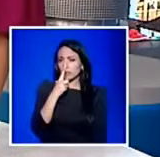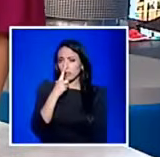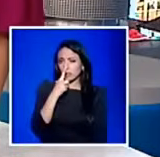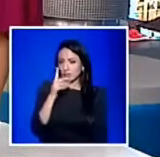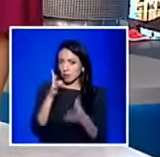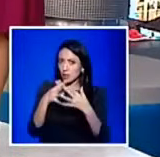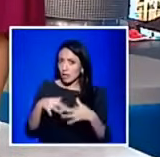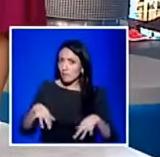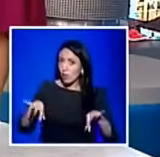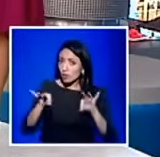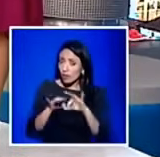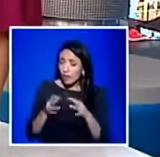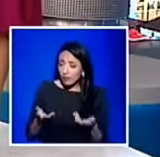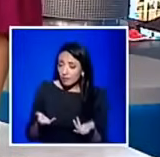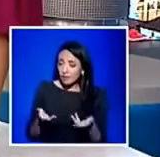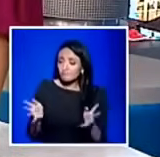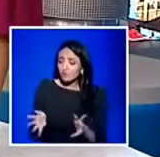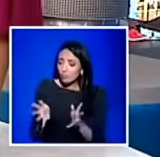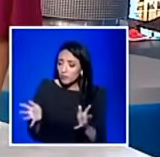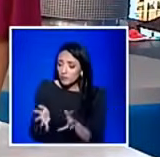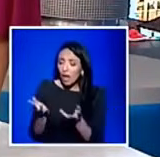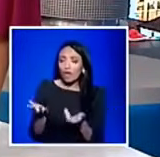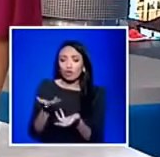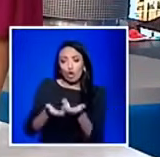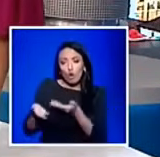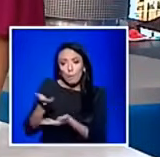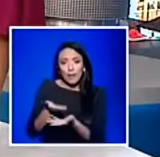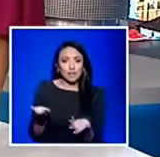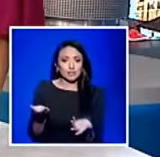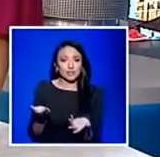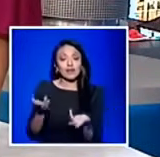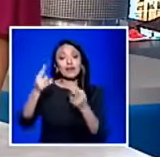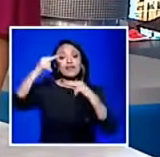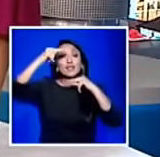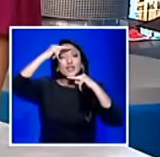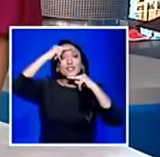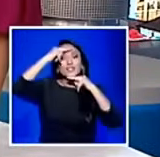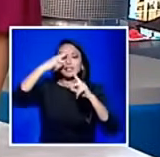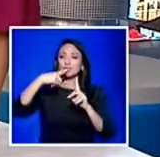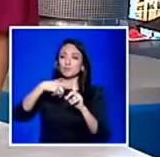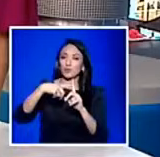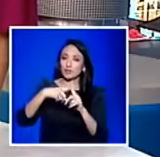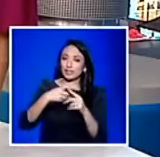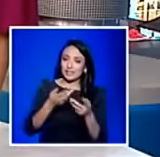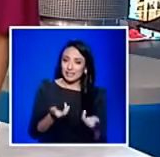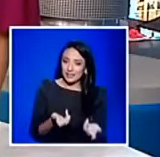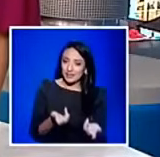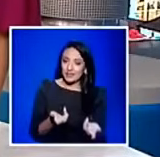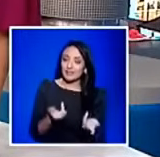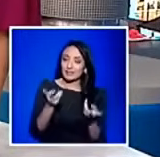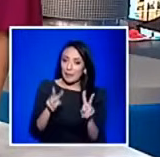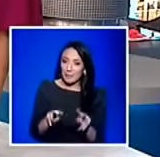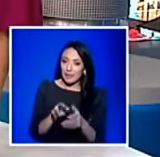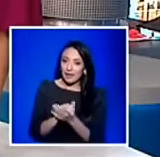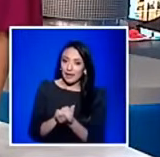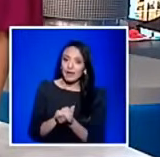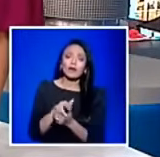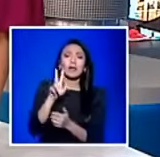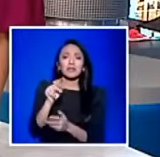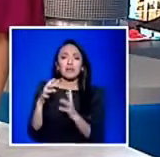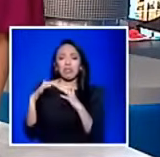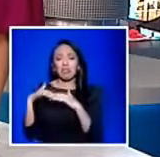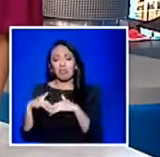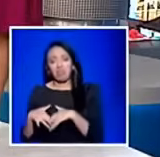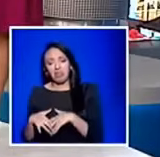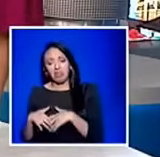vecinos, fomentando así, André, el movimiento comercial. También tenemos noticias positivas y que no se nos amilanen, no se nos desanimen, sí,